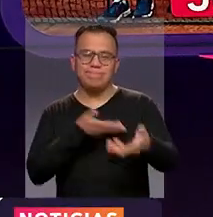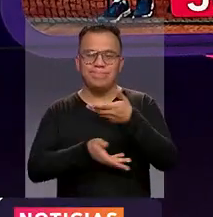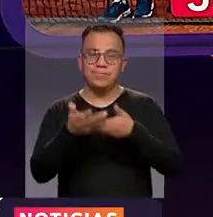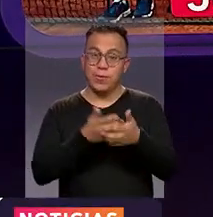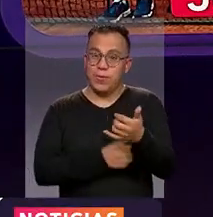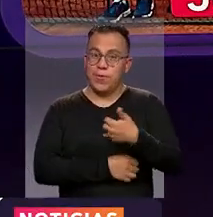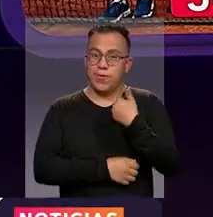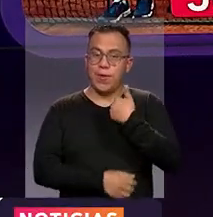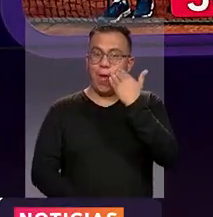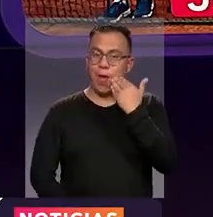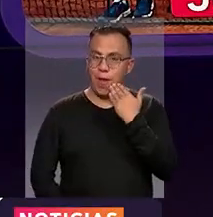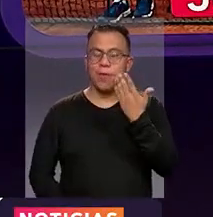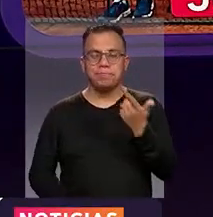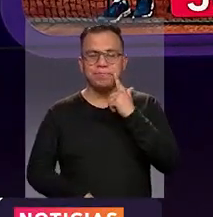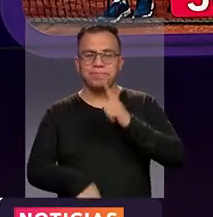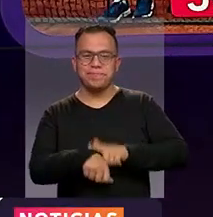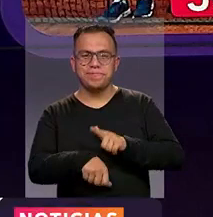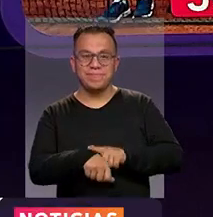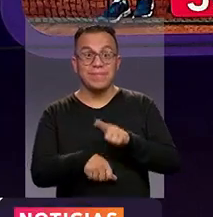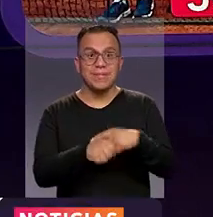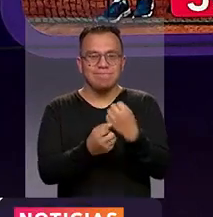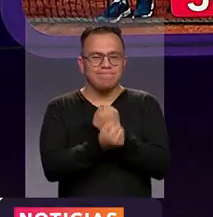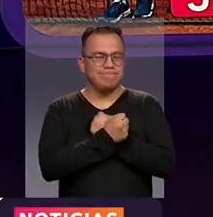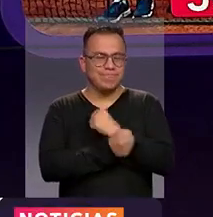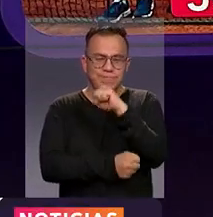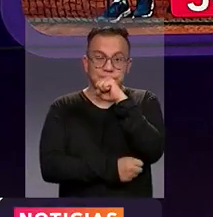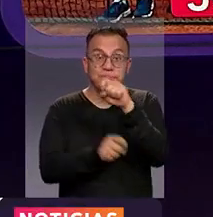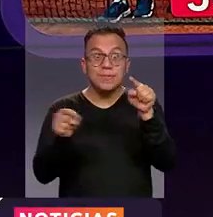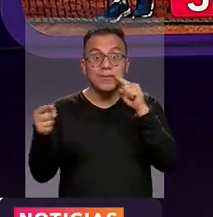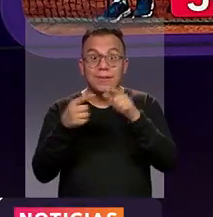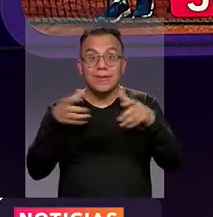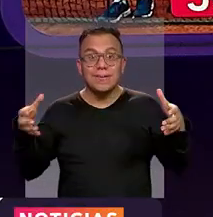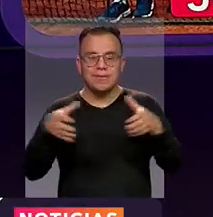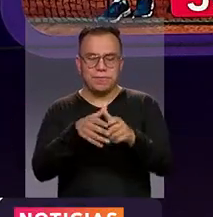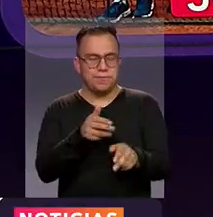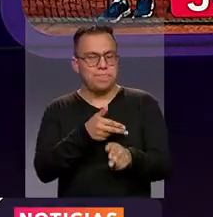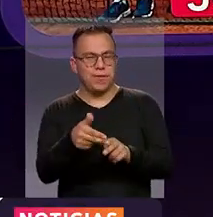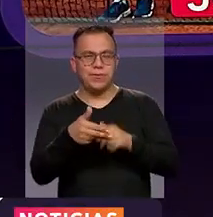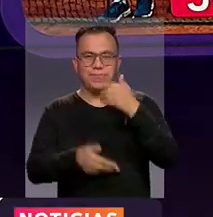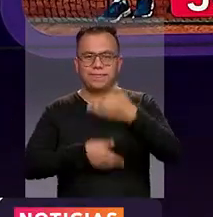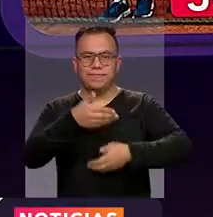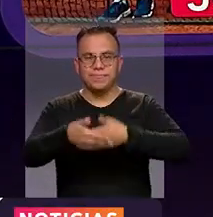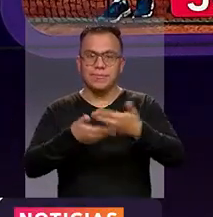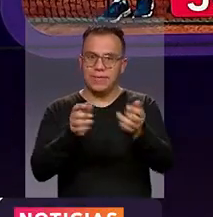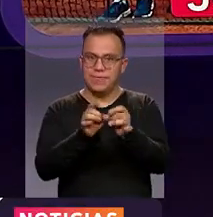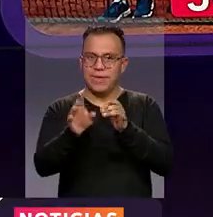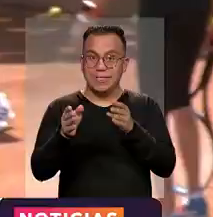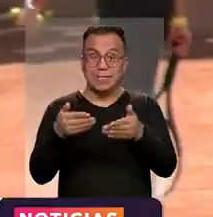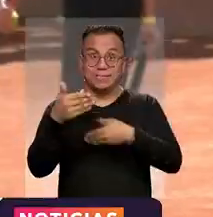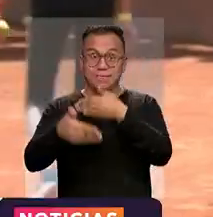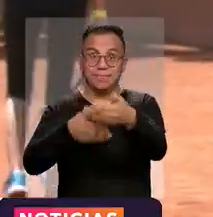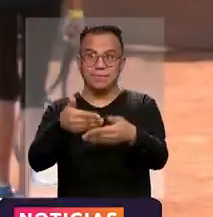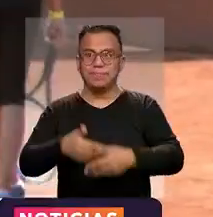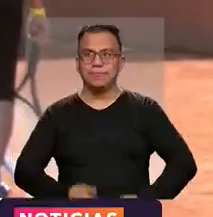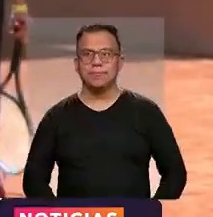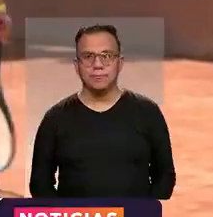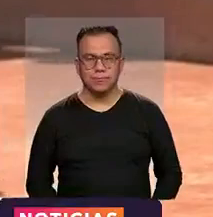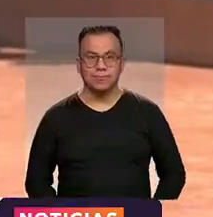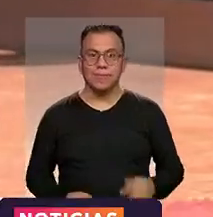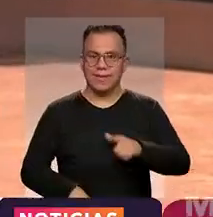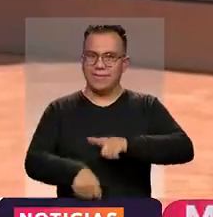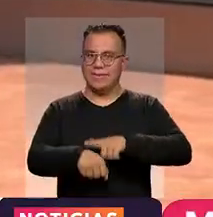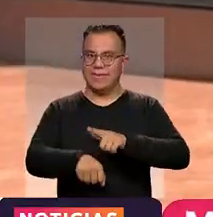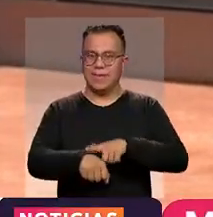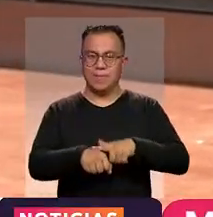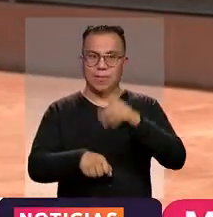jóvenes. Además, pasaron un tiempo con fanáticos y hablaron de lo que se viene para ellos el resto de la temporada. Tiempo para